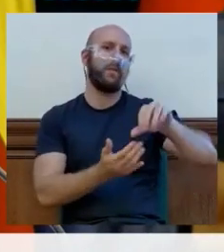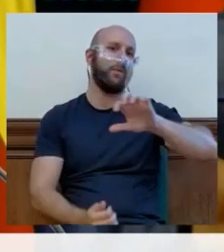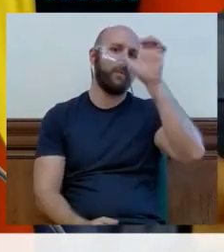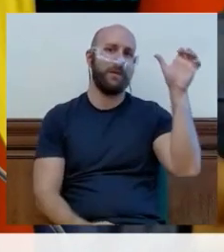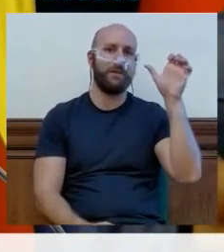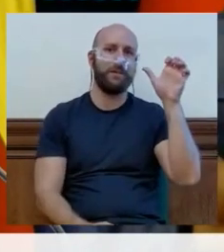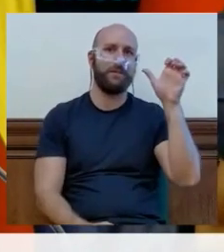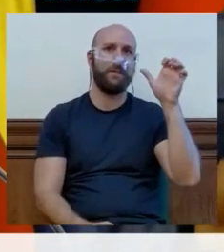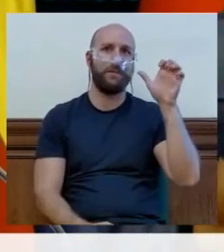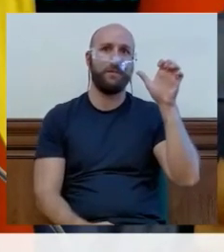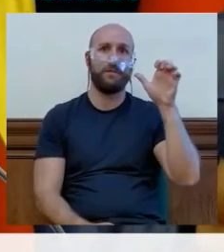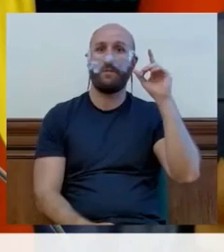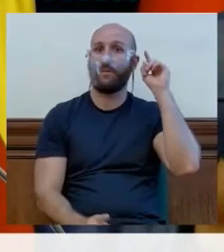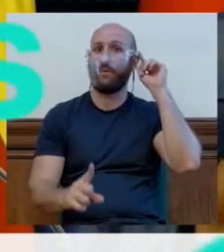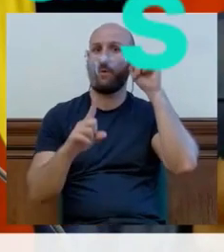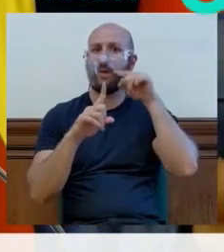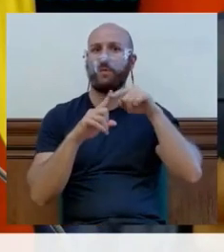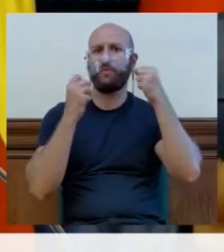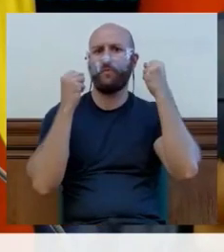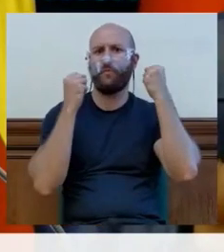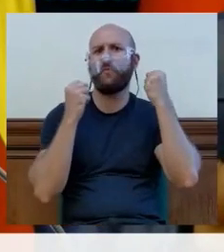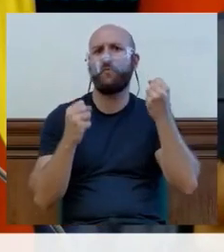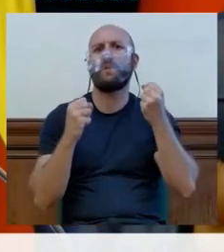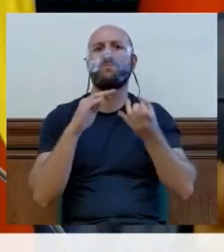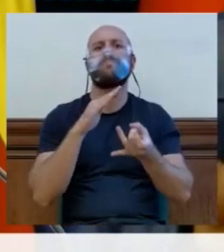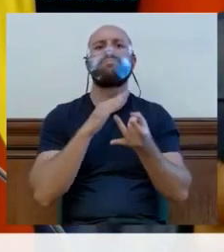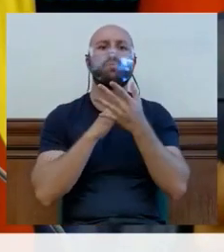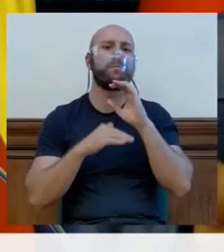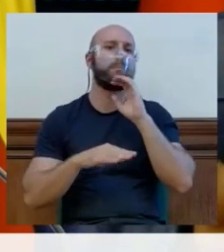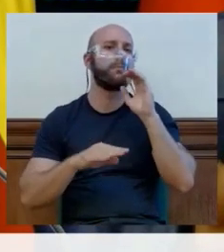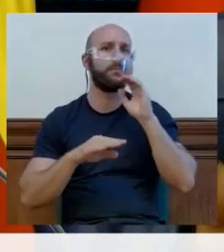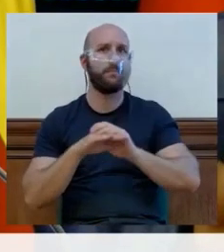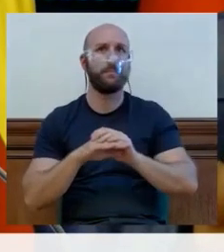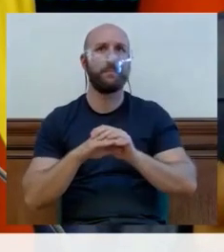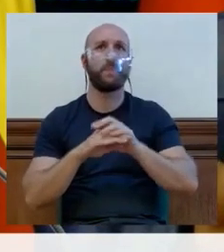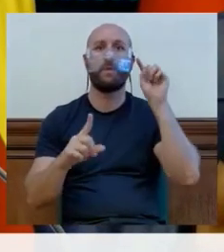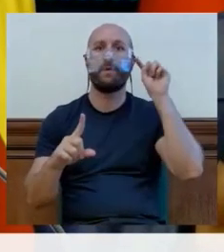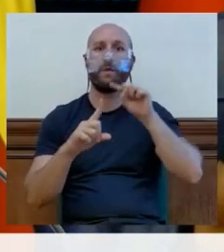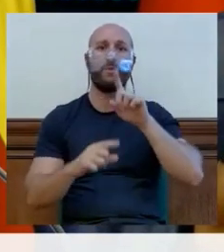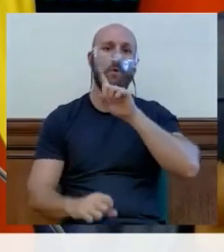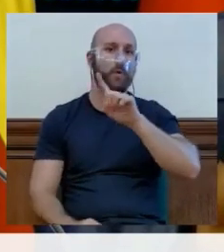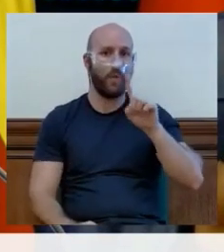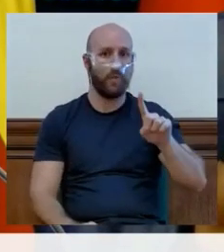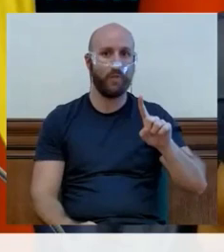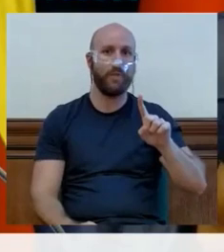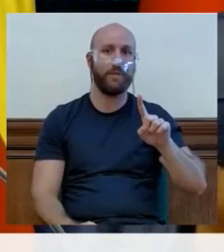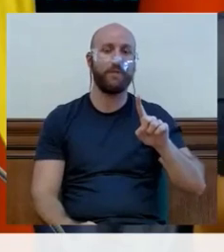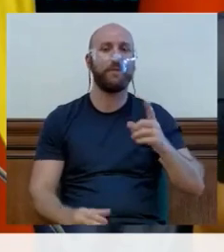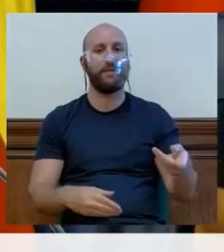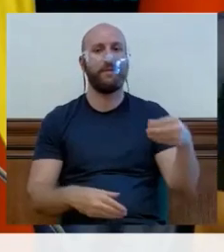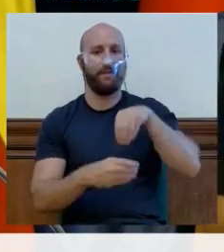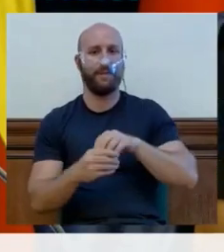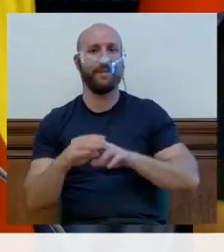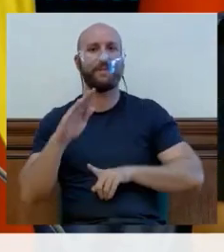tener objetivos ambiciosos en cuanto al cumplimiento del objetivo número 11 de los Objetivos del Desarrollo Sostenible,